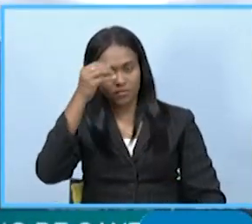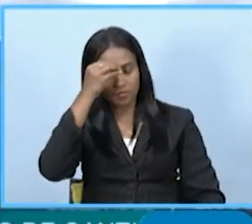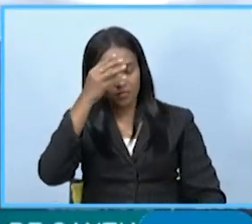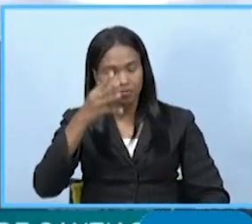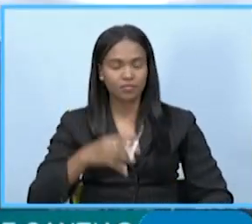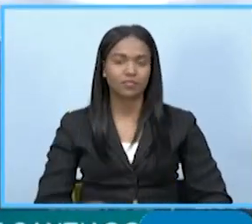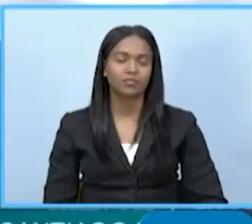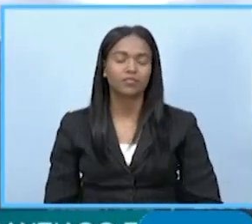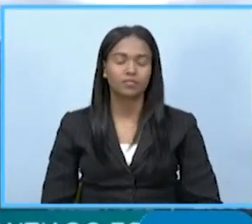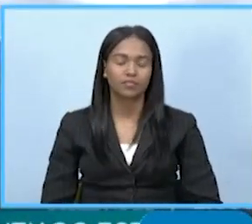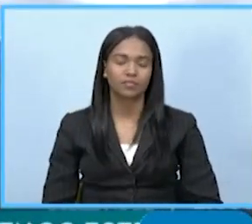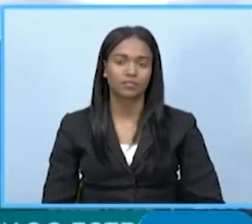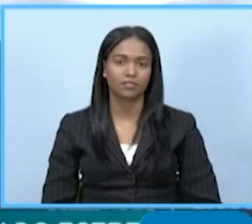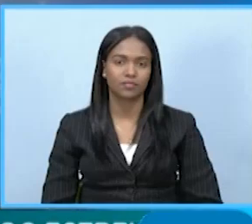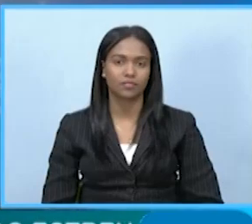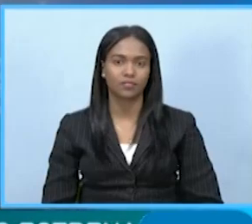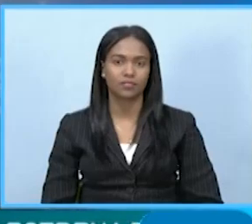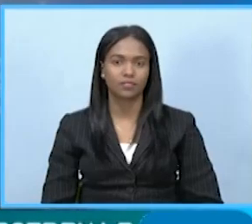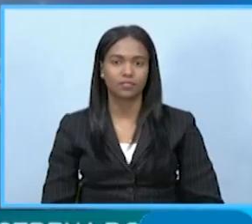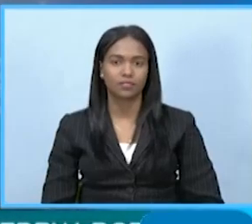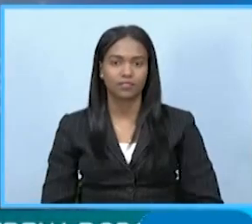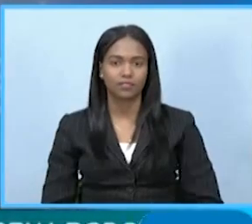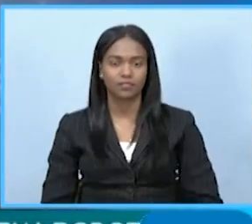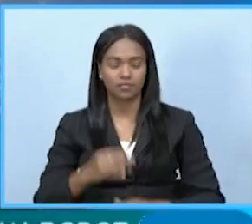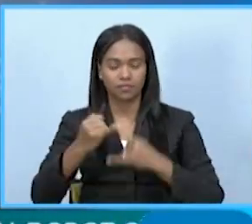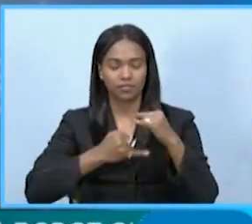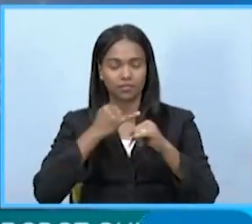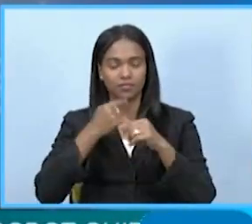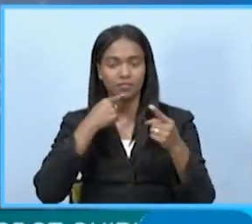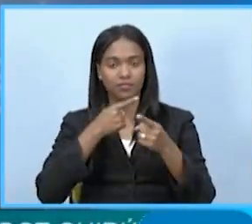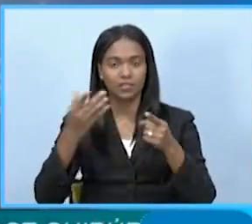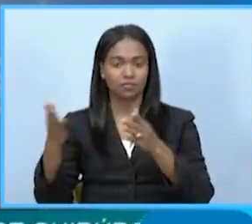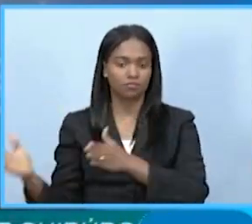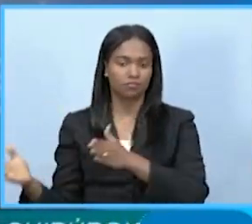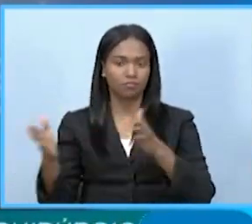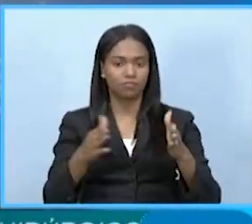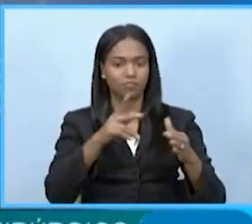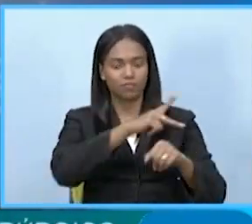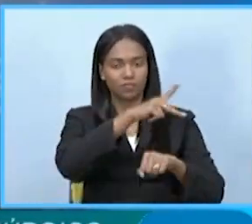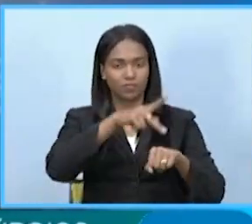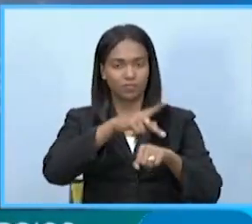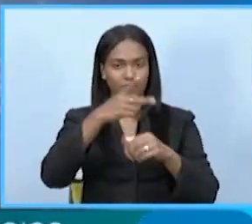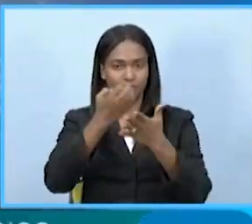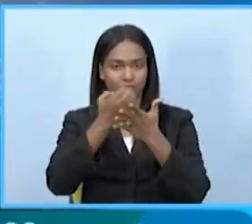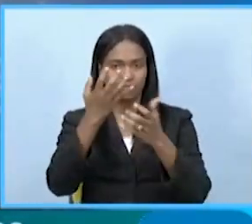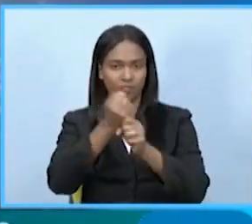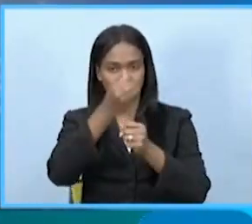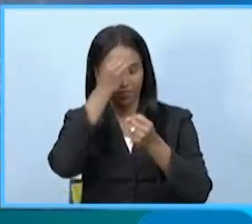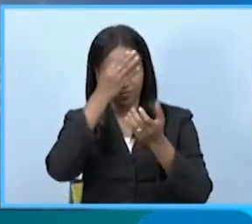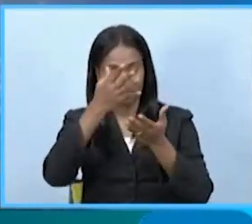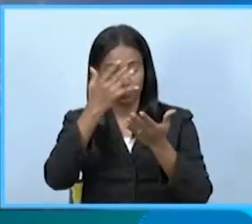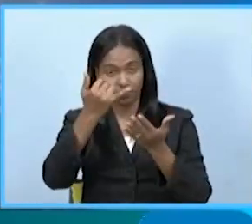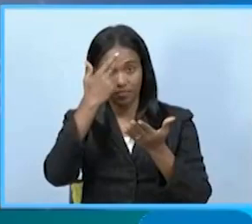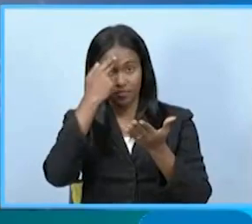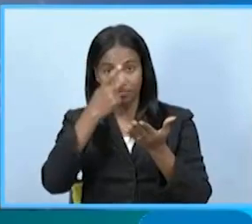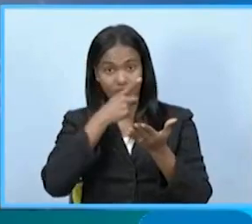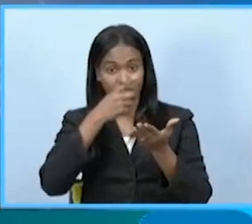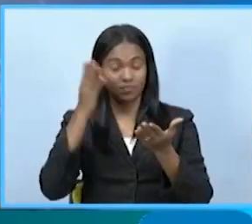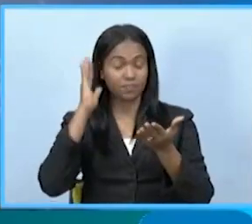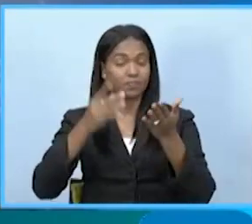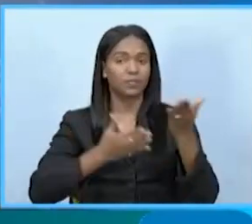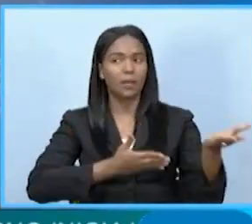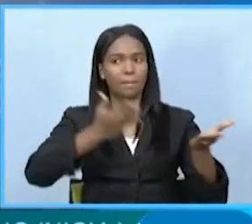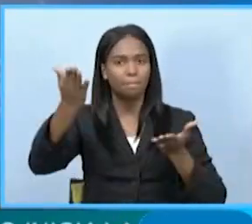Acevedo, Central de Noticias. Las internacionales, pasamos a las principales informaciones económicas. República Dominicana